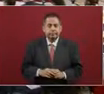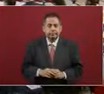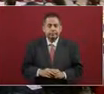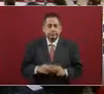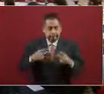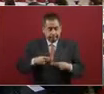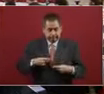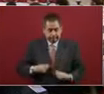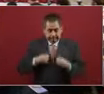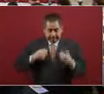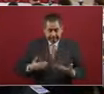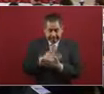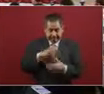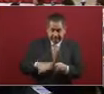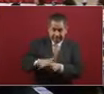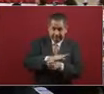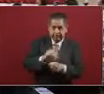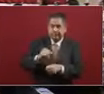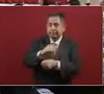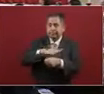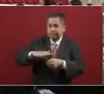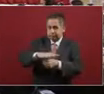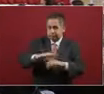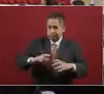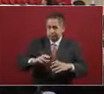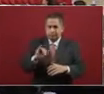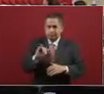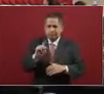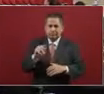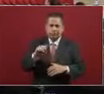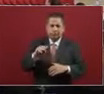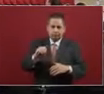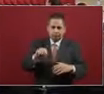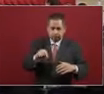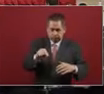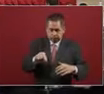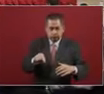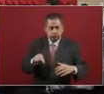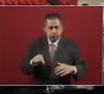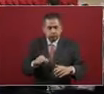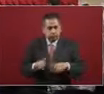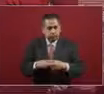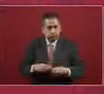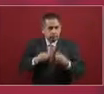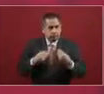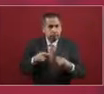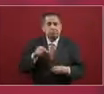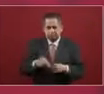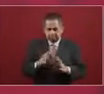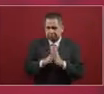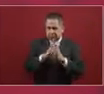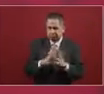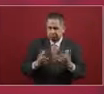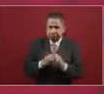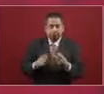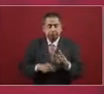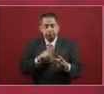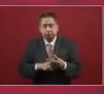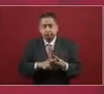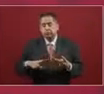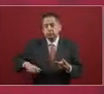Habitantes del Istmo, la gente del Istmo. Va a participar el sector público,